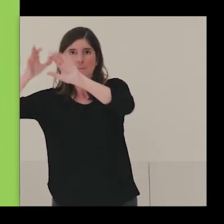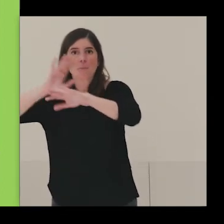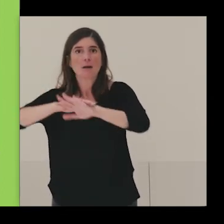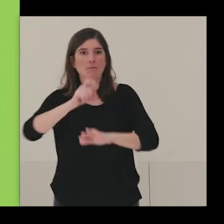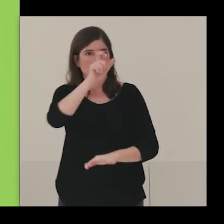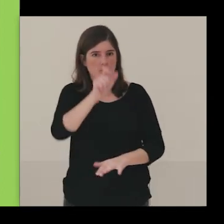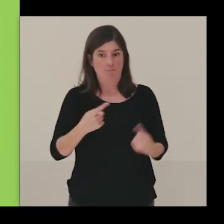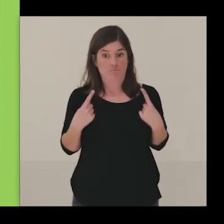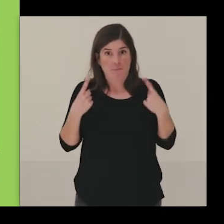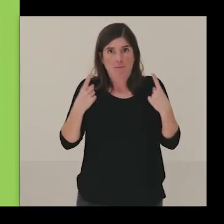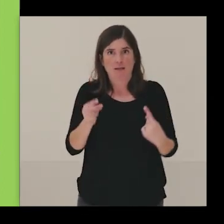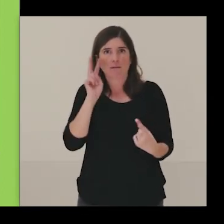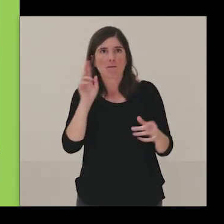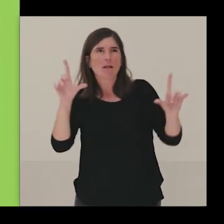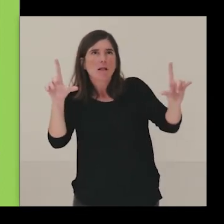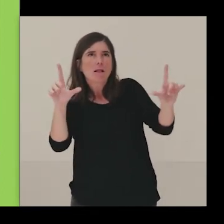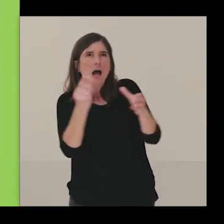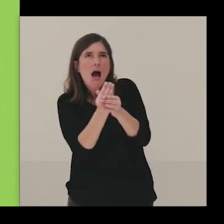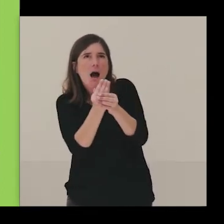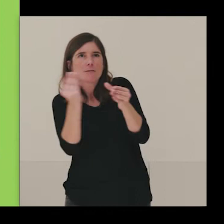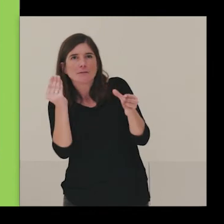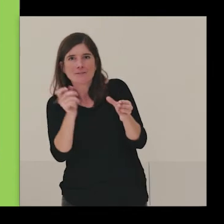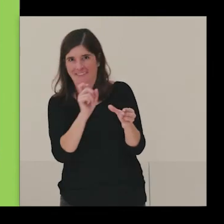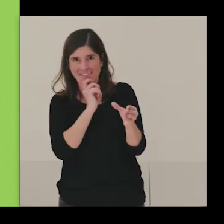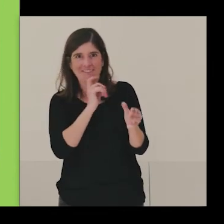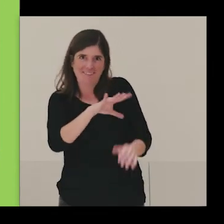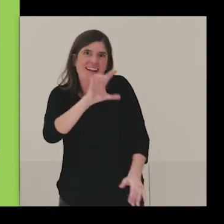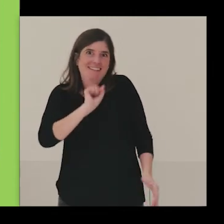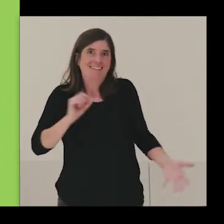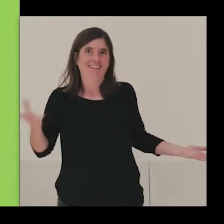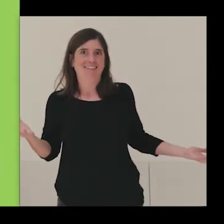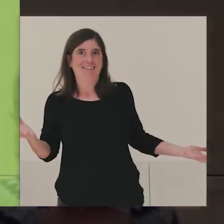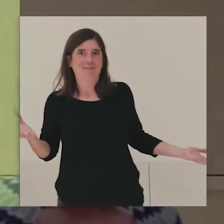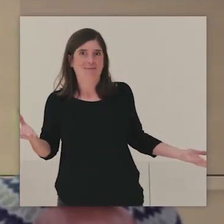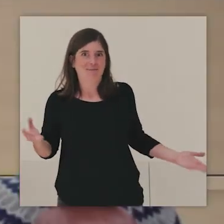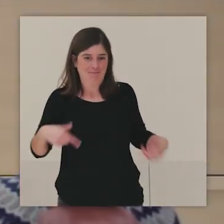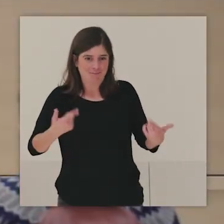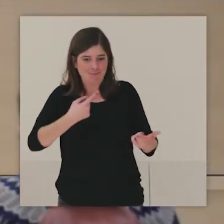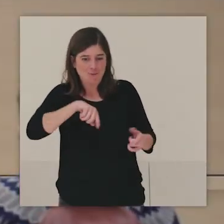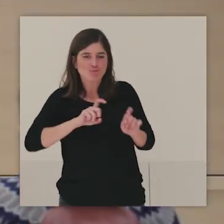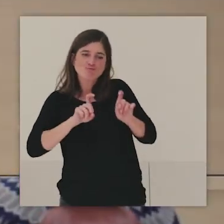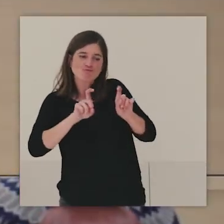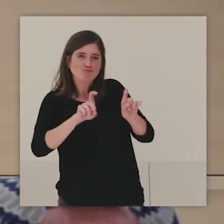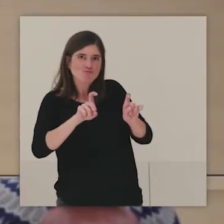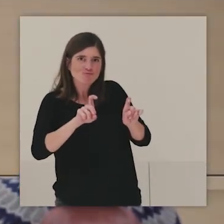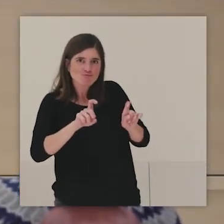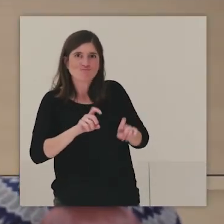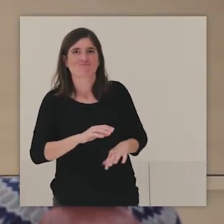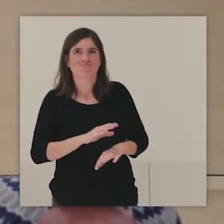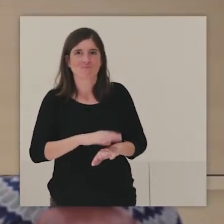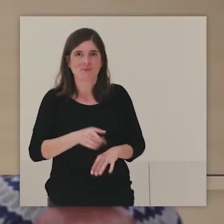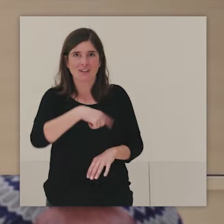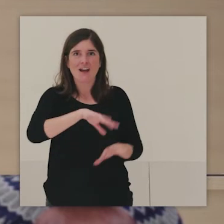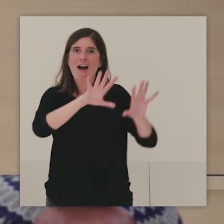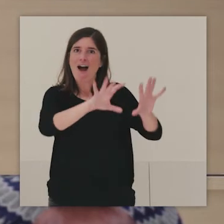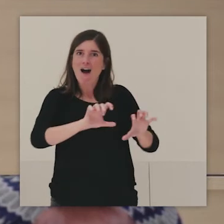abstracción, resulta muy difícil identificar qué está viendo. Tenemos que educar esos